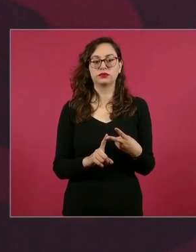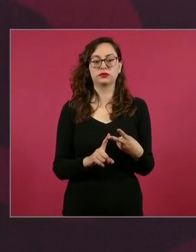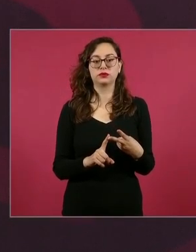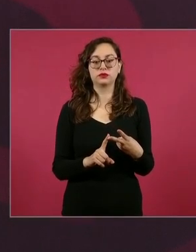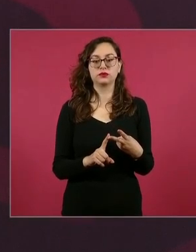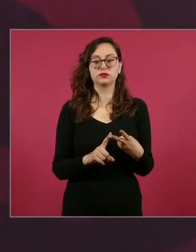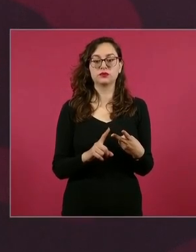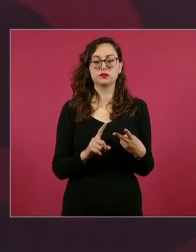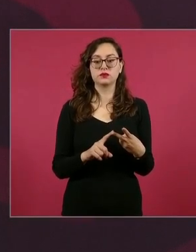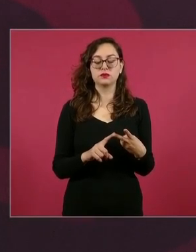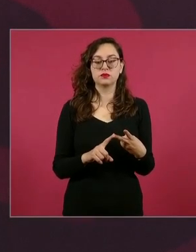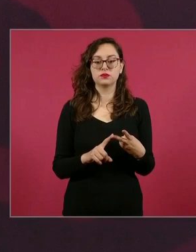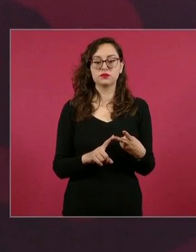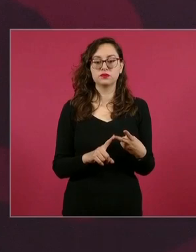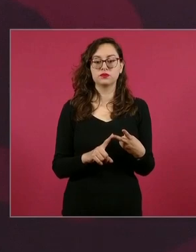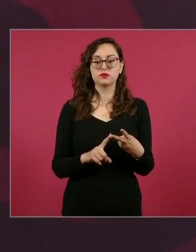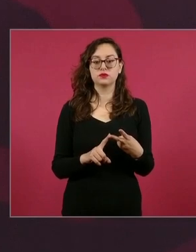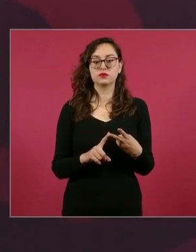más